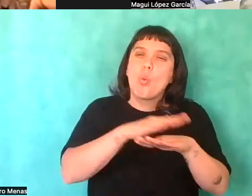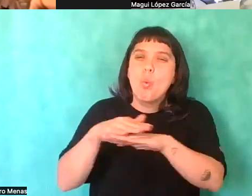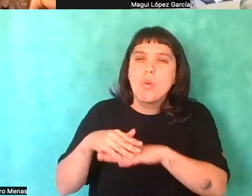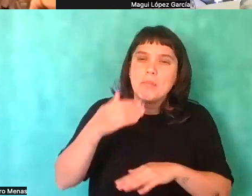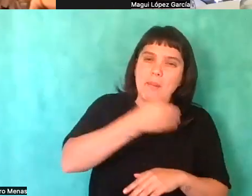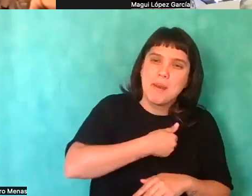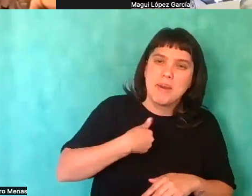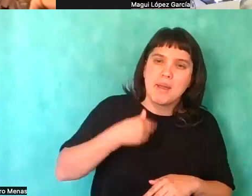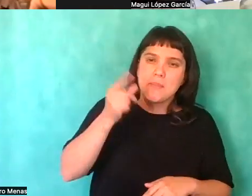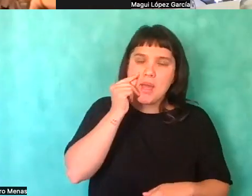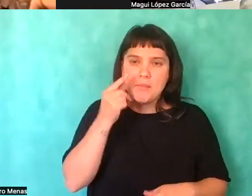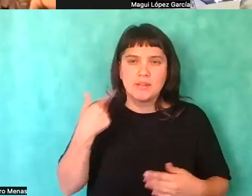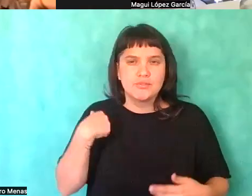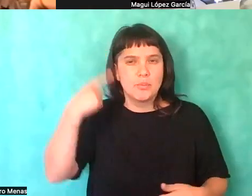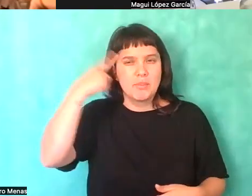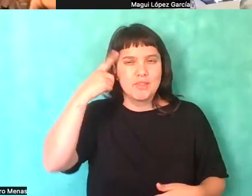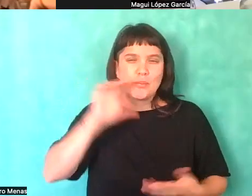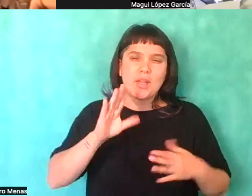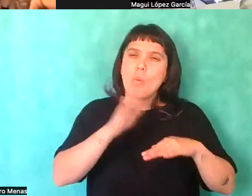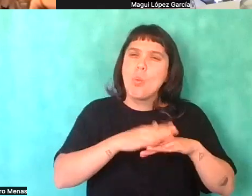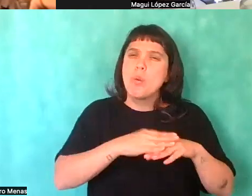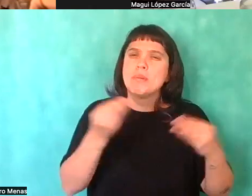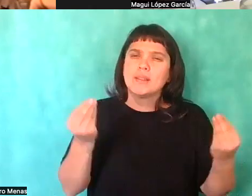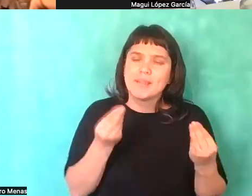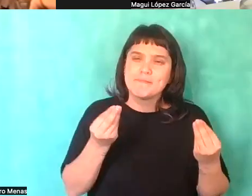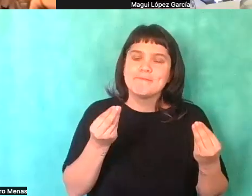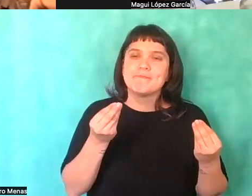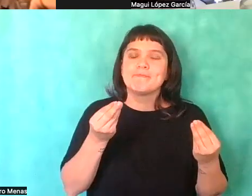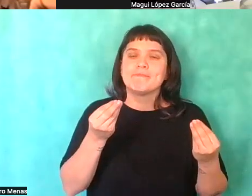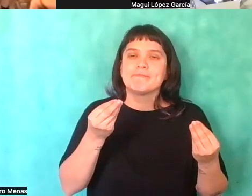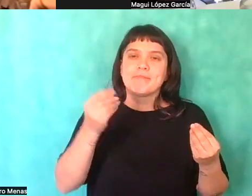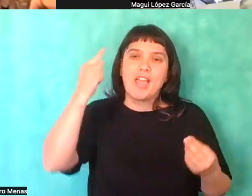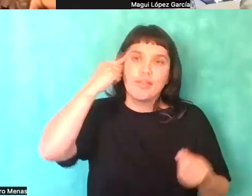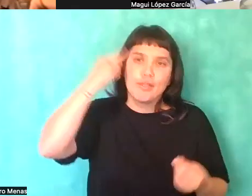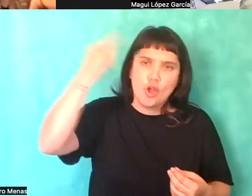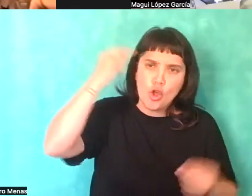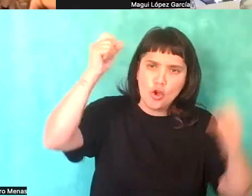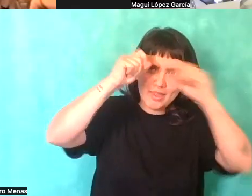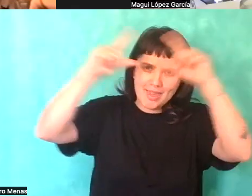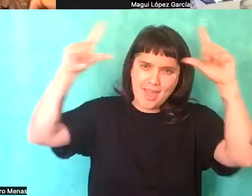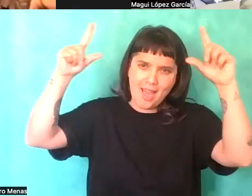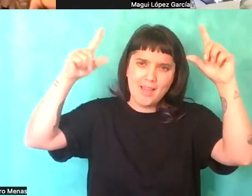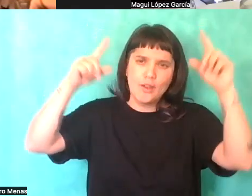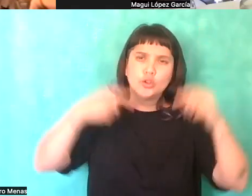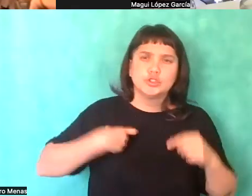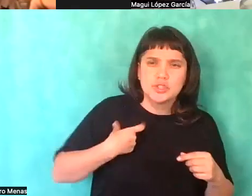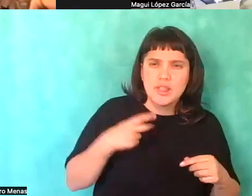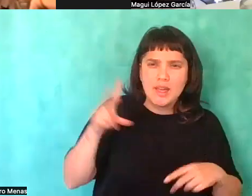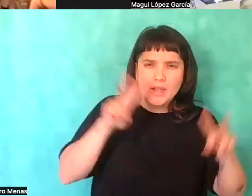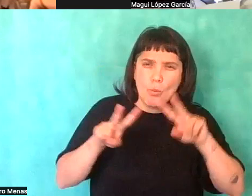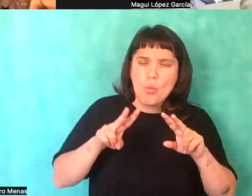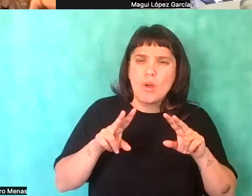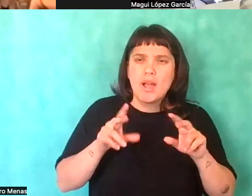cargo culpas en una ideología o una sociedad que está todo el tiempo intentando normalizar a la gente,